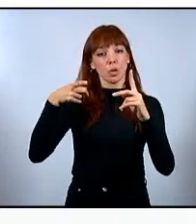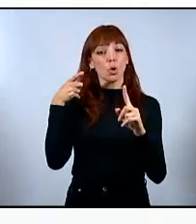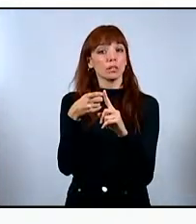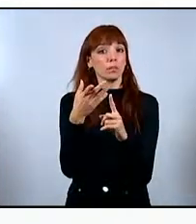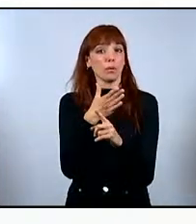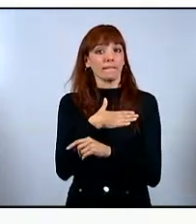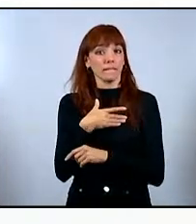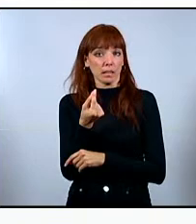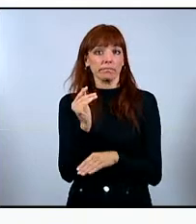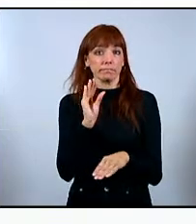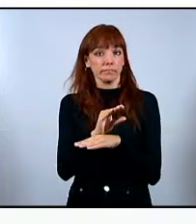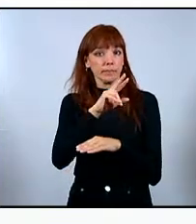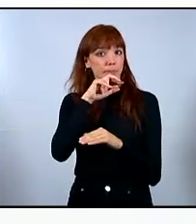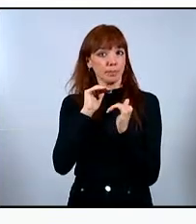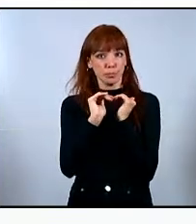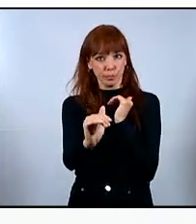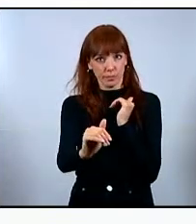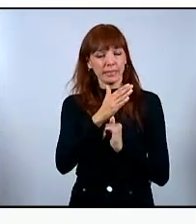su financiación.